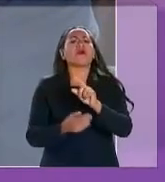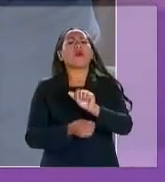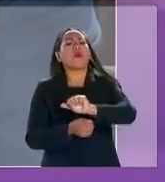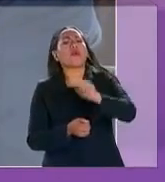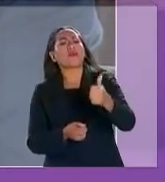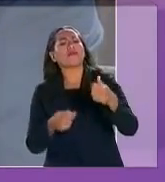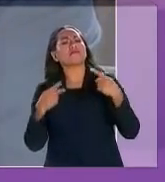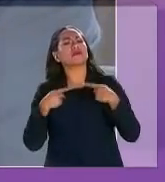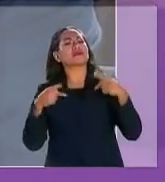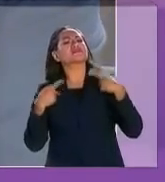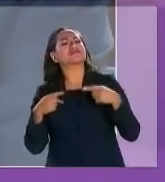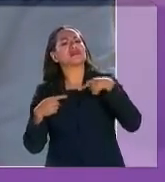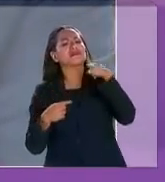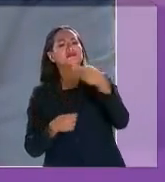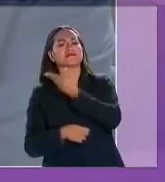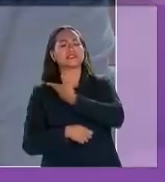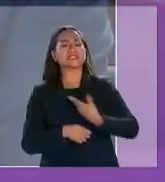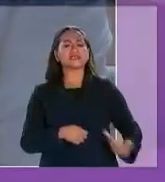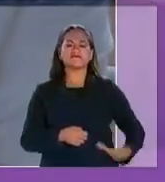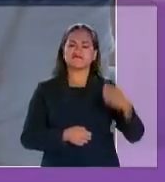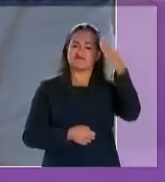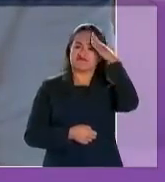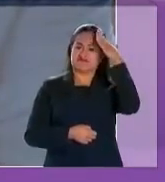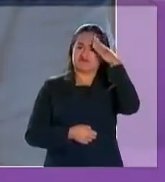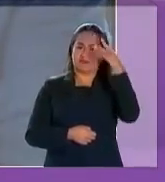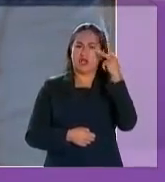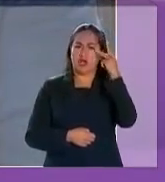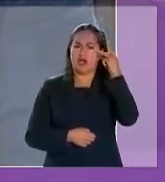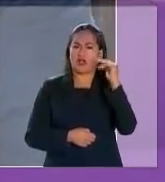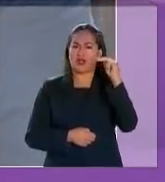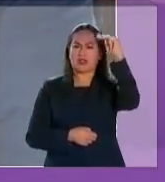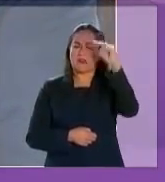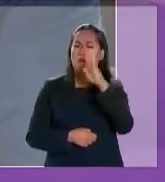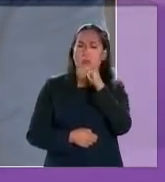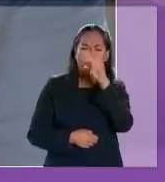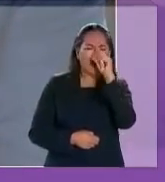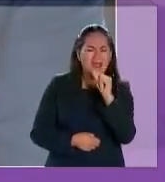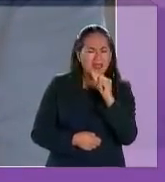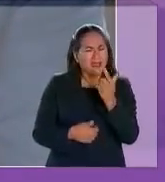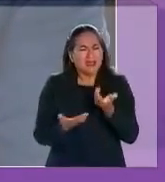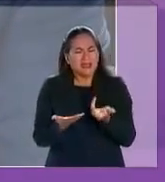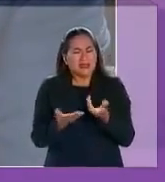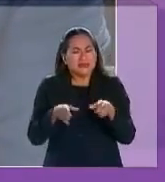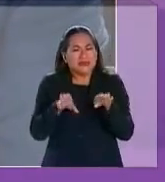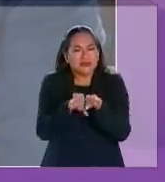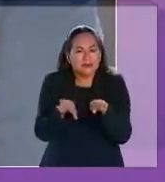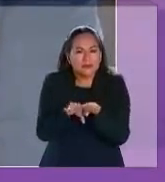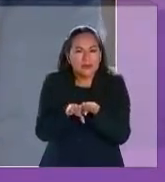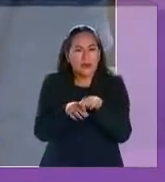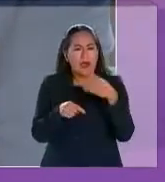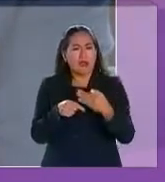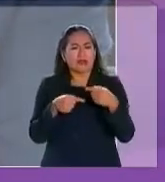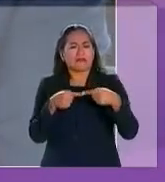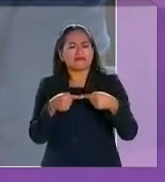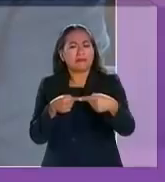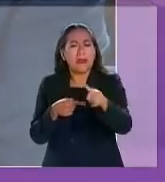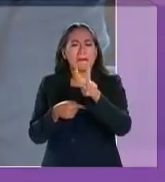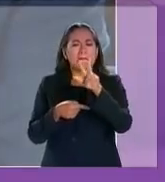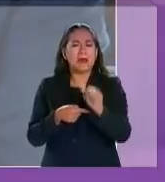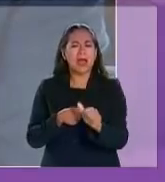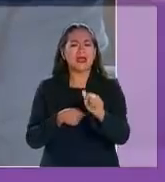norcoreano a ese grado no le parece usted arriesgado con el tratado de libre comercio sobre la mesa hasta dónde llegaría usted en esa